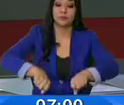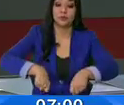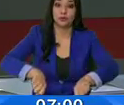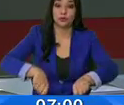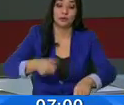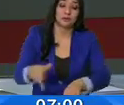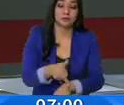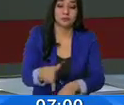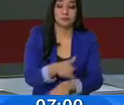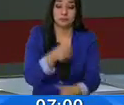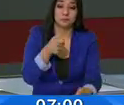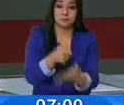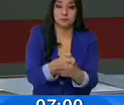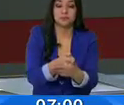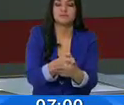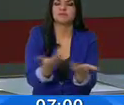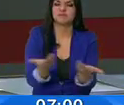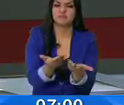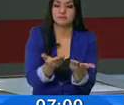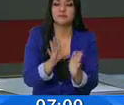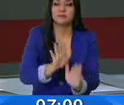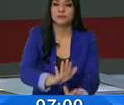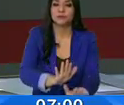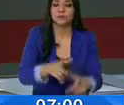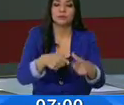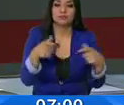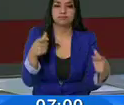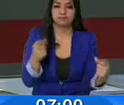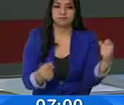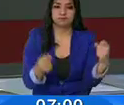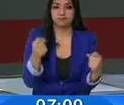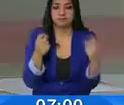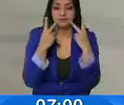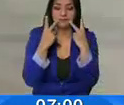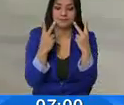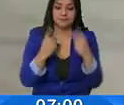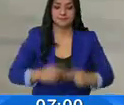motocicleta en la que circulaba se estrelló contra una volqueta. Miremos.